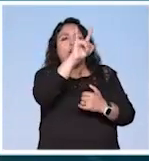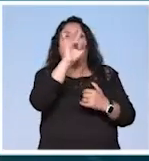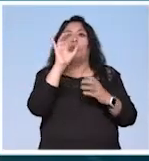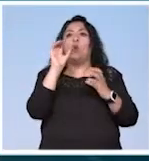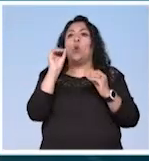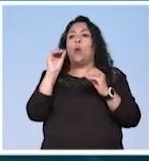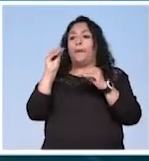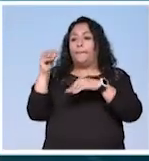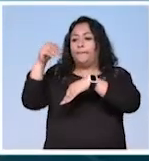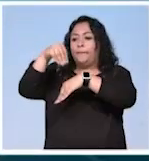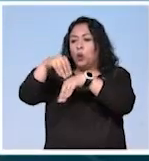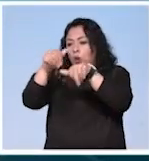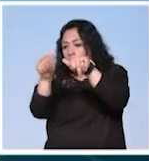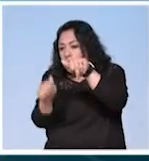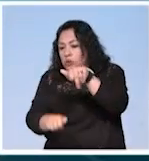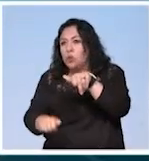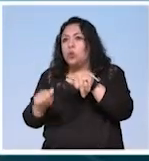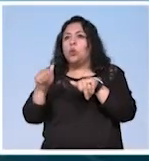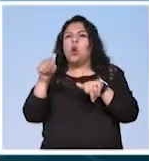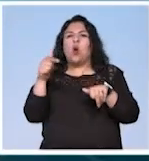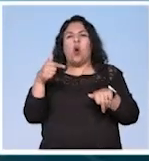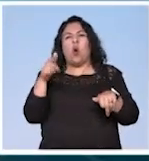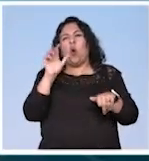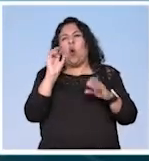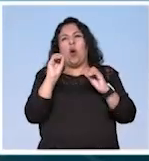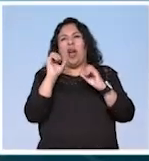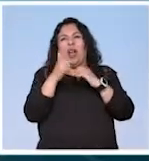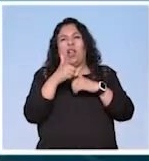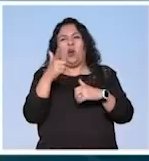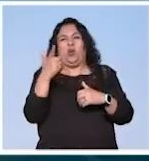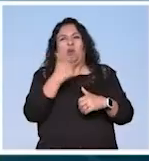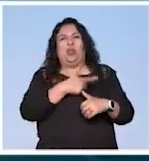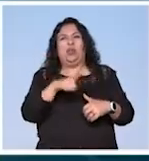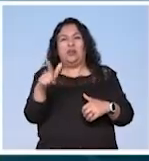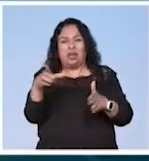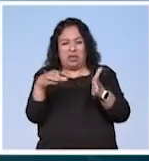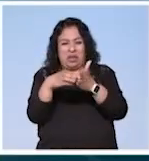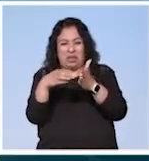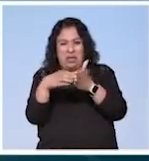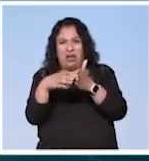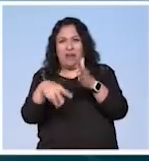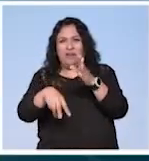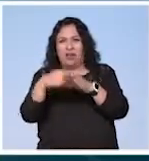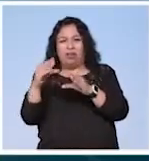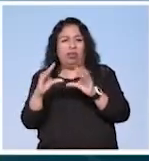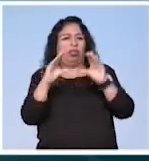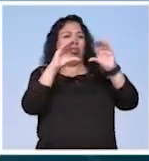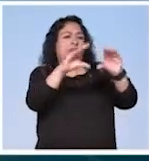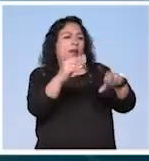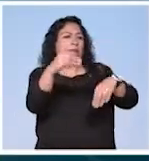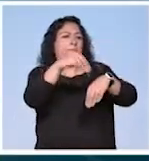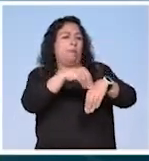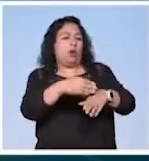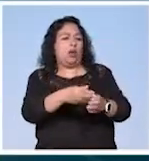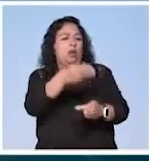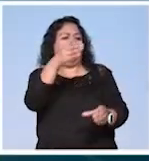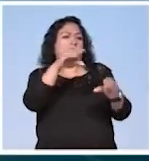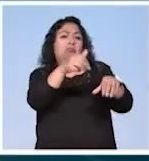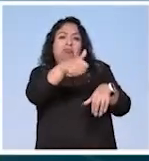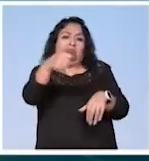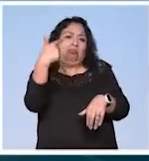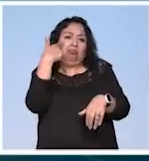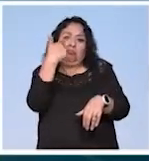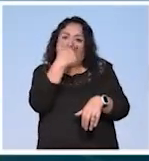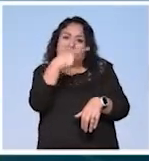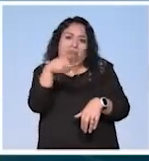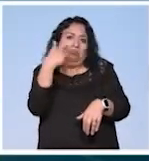este la escultura o ya si tienes pésimo gusto pues agarras una caja de zapatos vacías y la pones ahí en un pedestal en tu casa No ya cada quien